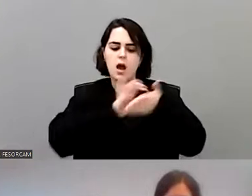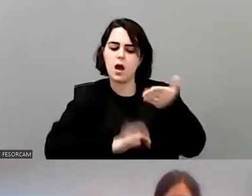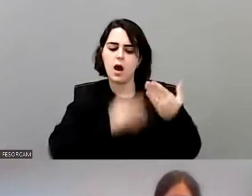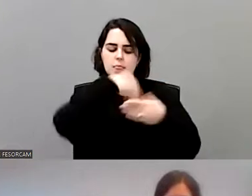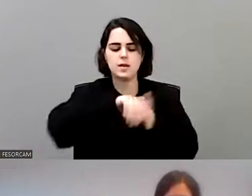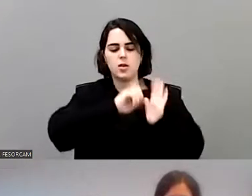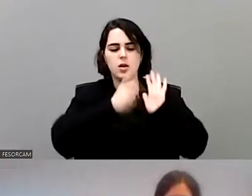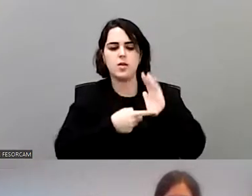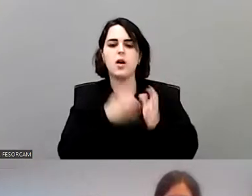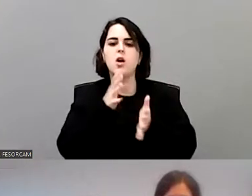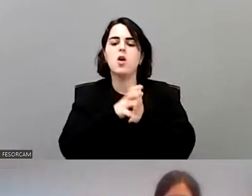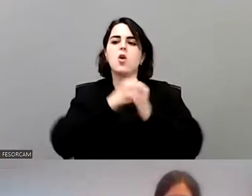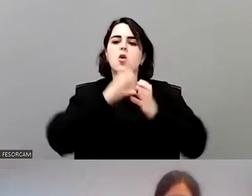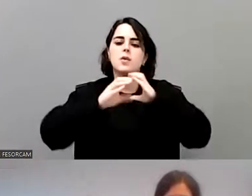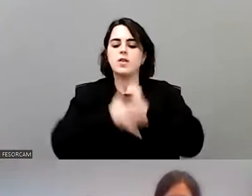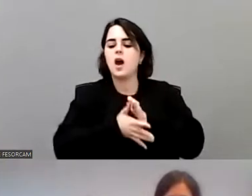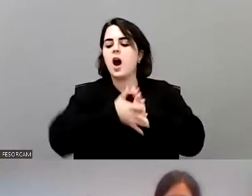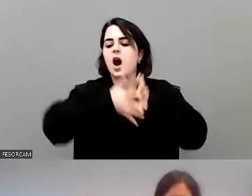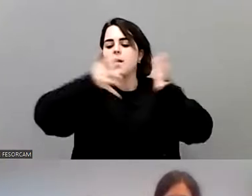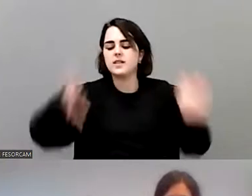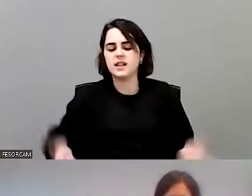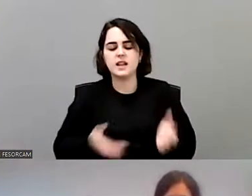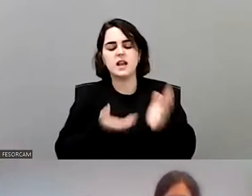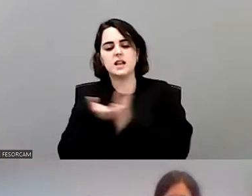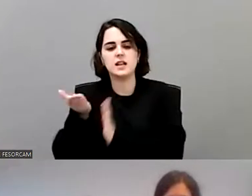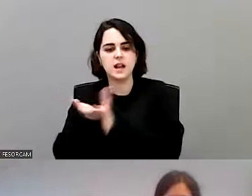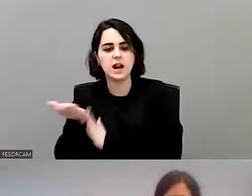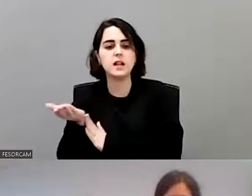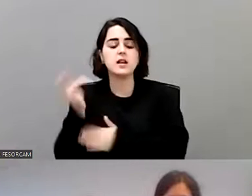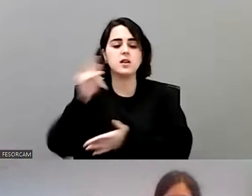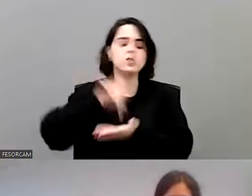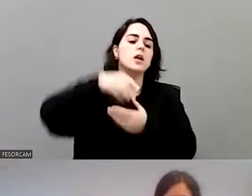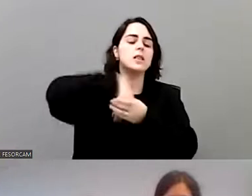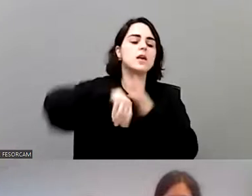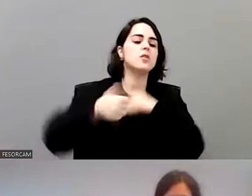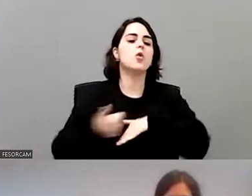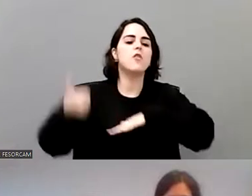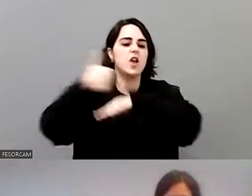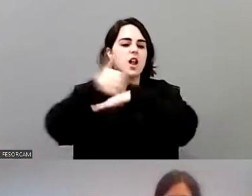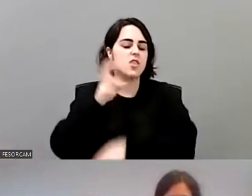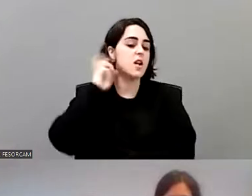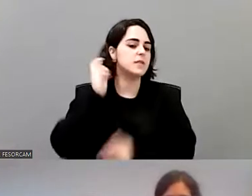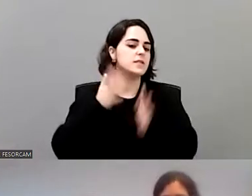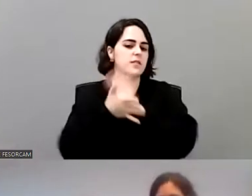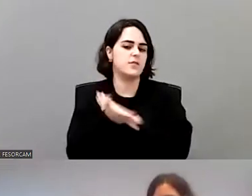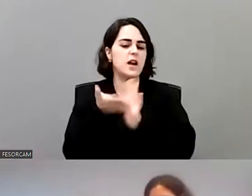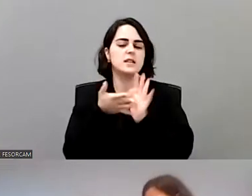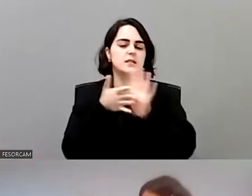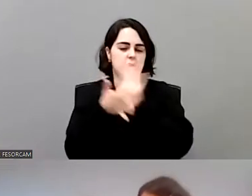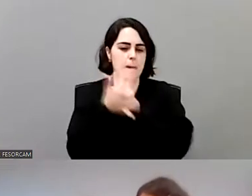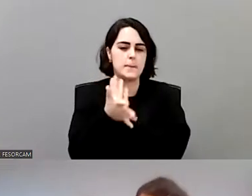la comunicación aumentativa y alternativa que se ha desarrollado en Confederación Aspace, en el que se explica la importancia de los productos de